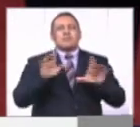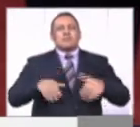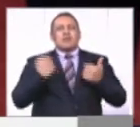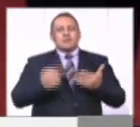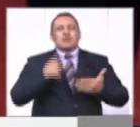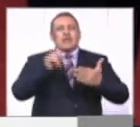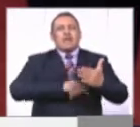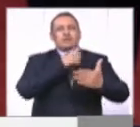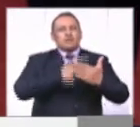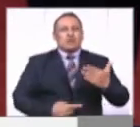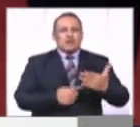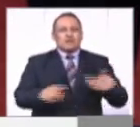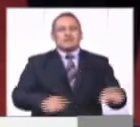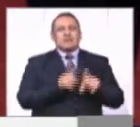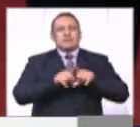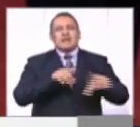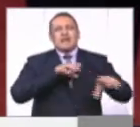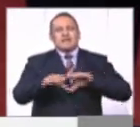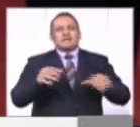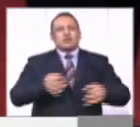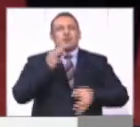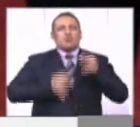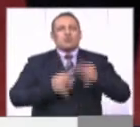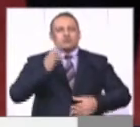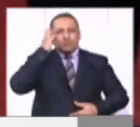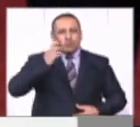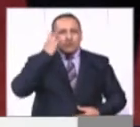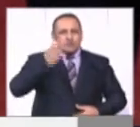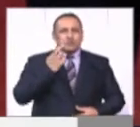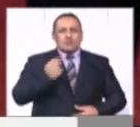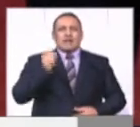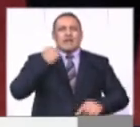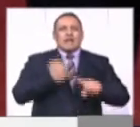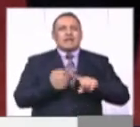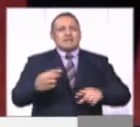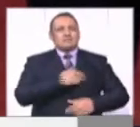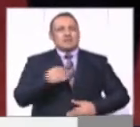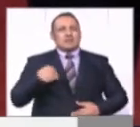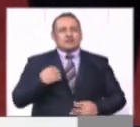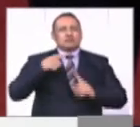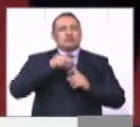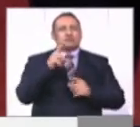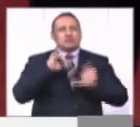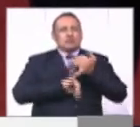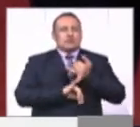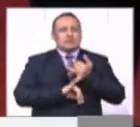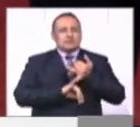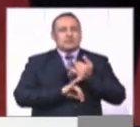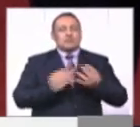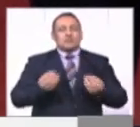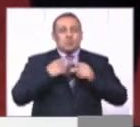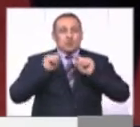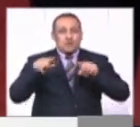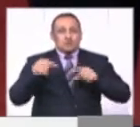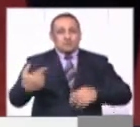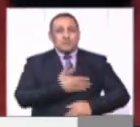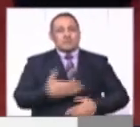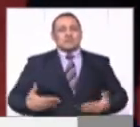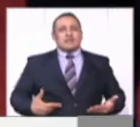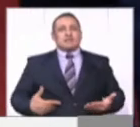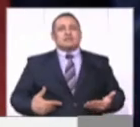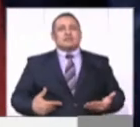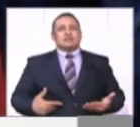inhabilitar para hacer este juicio político al expremier Aníbal Torres por lo tanto